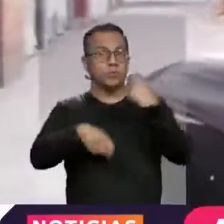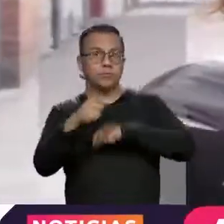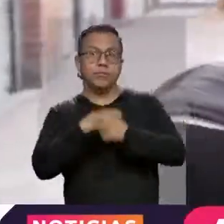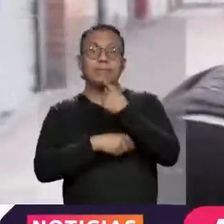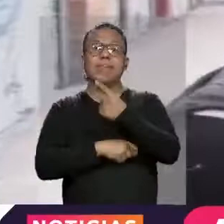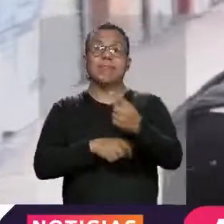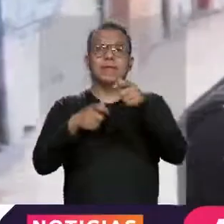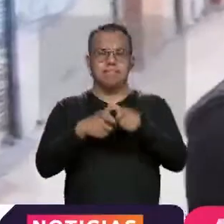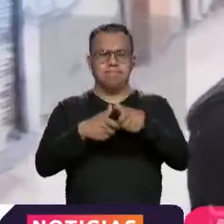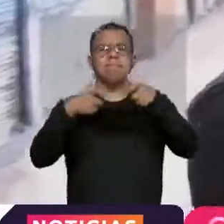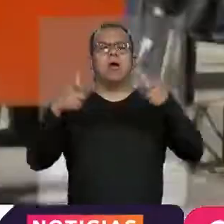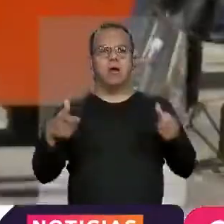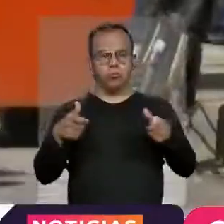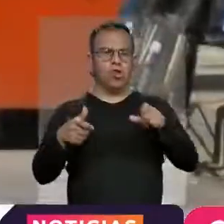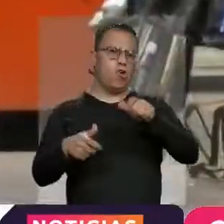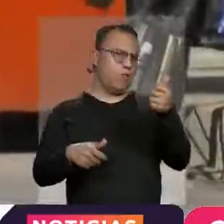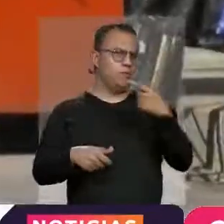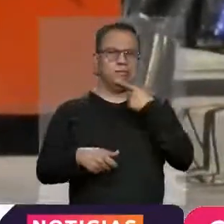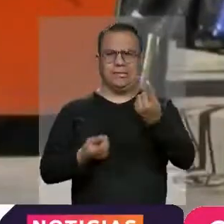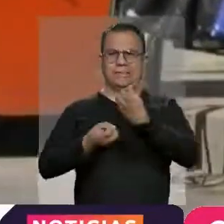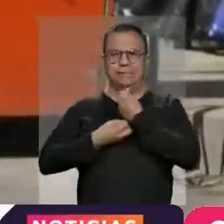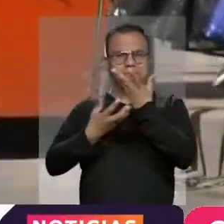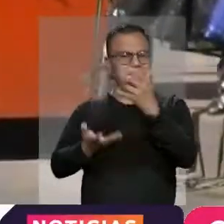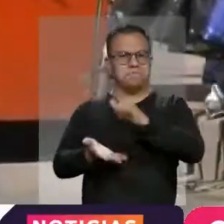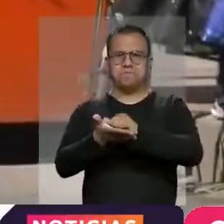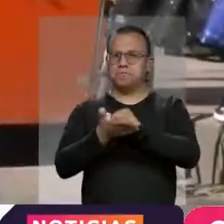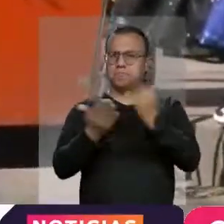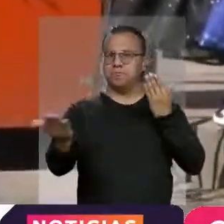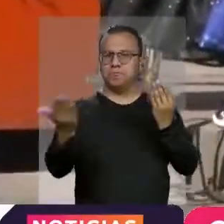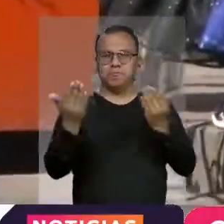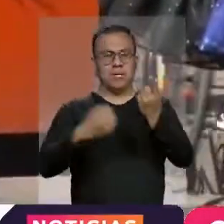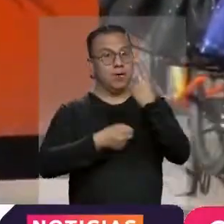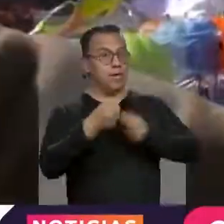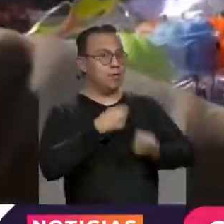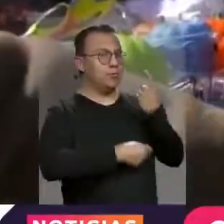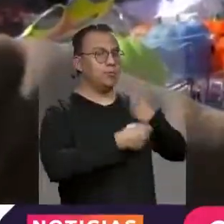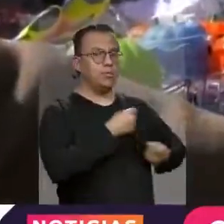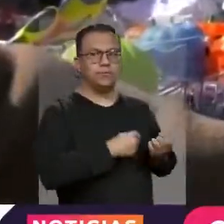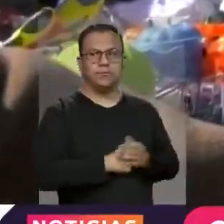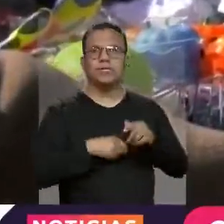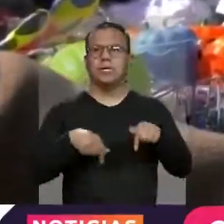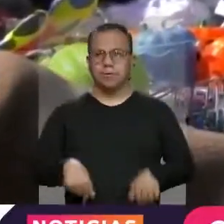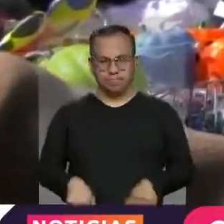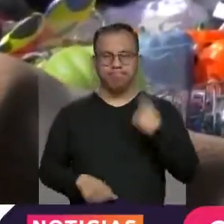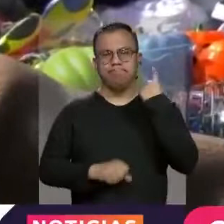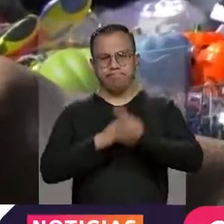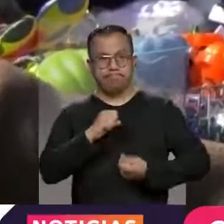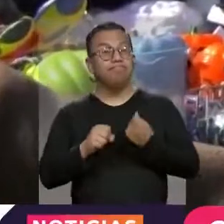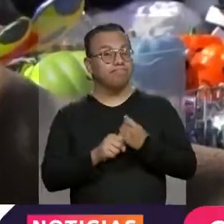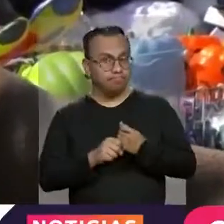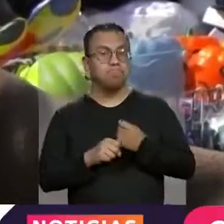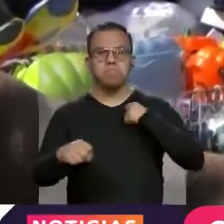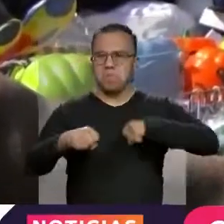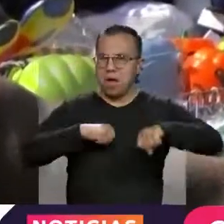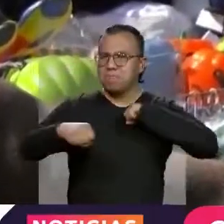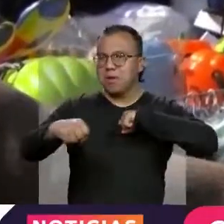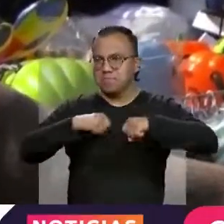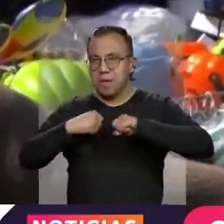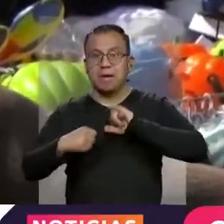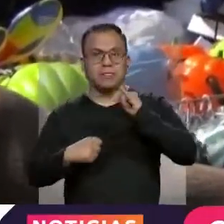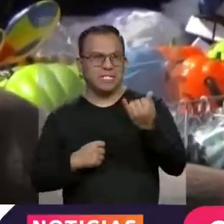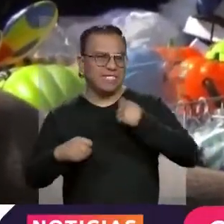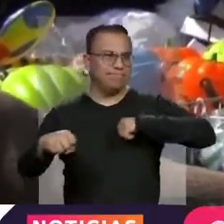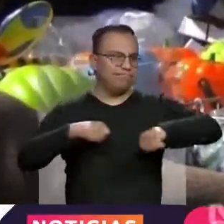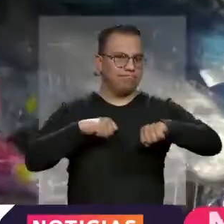dicen que han aumentado, otros expresan que no es lo mismo en comparación con otros años. No, este año está bastante movidito, la verdad, está